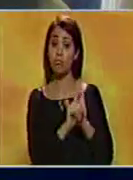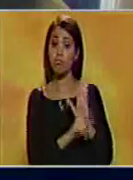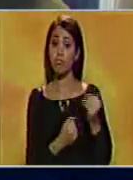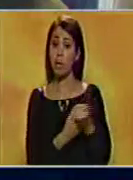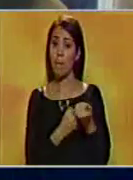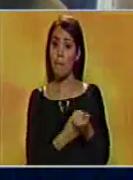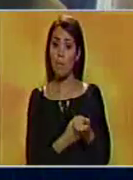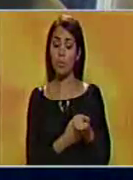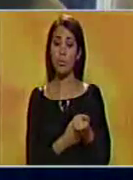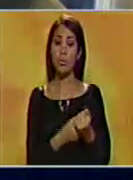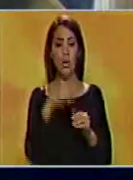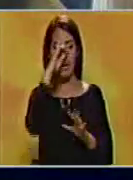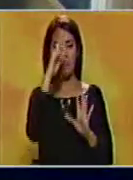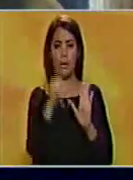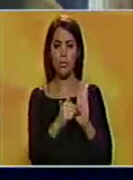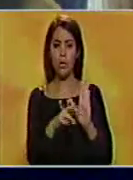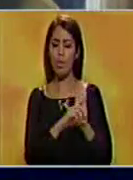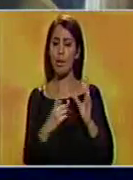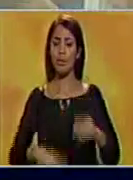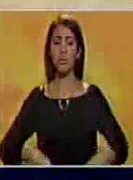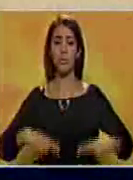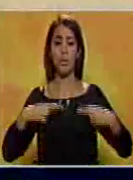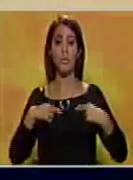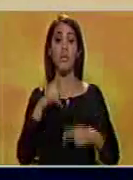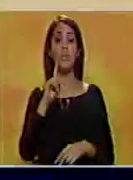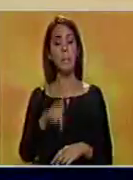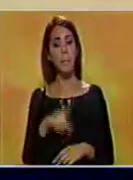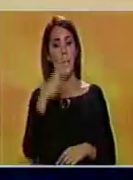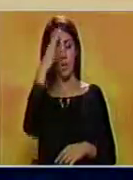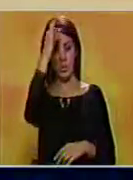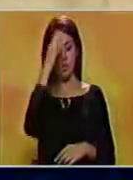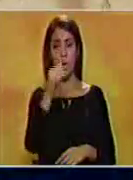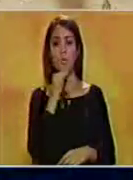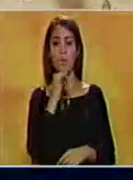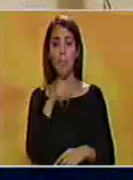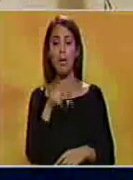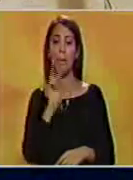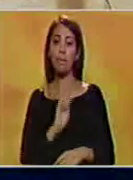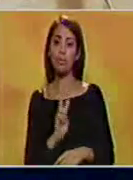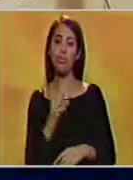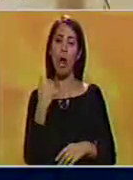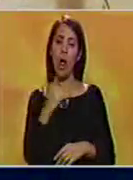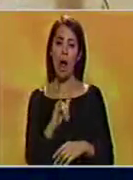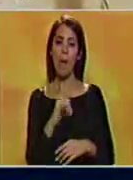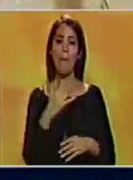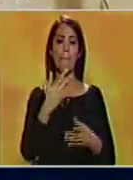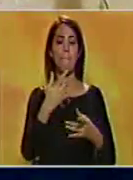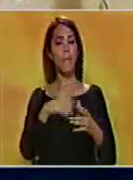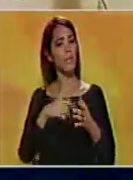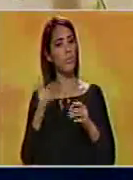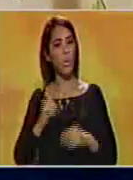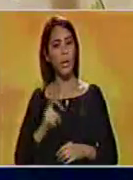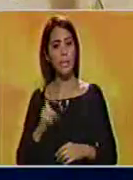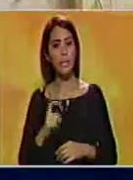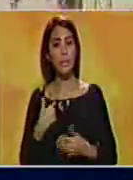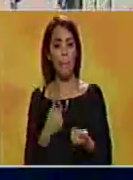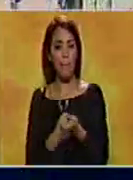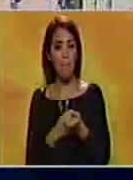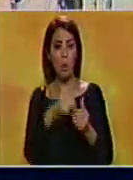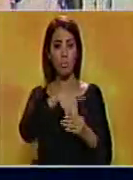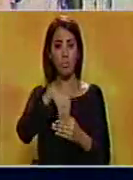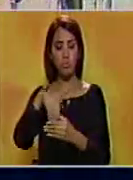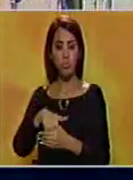ninguna de sus fases asimismo el consejo precisó que en venezuela se ofrecen todas las condiciones necesarias para resguardar el